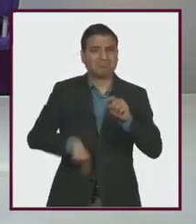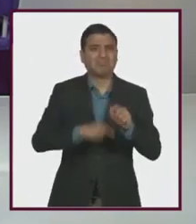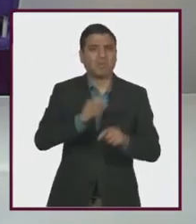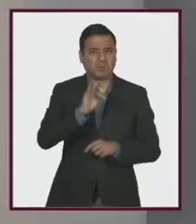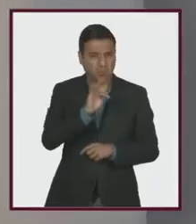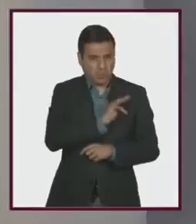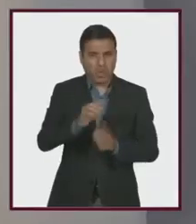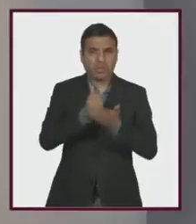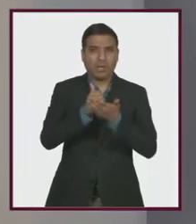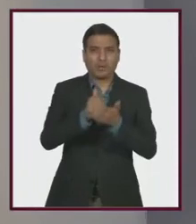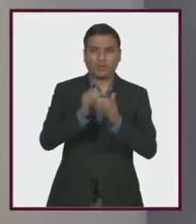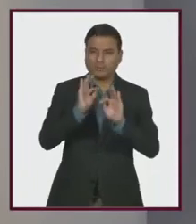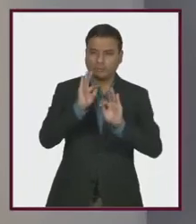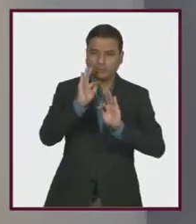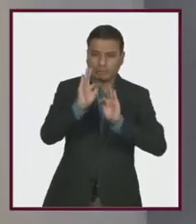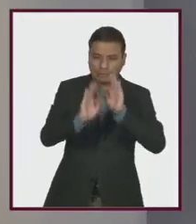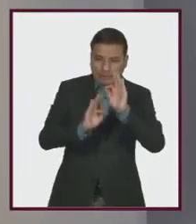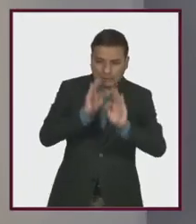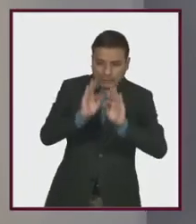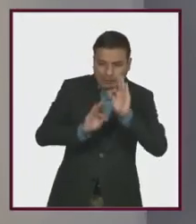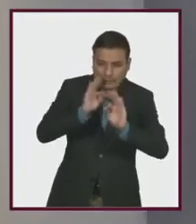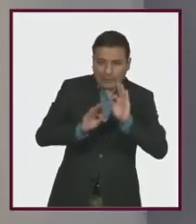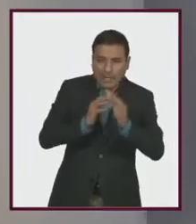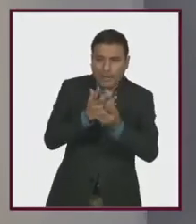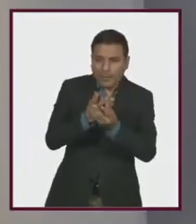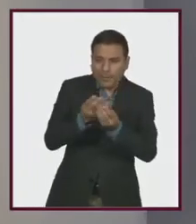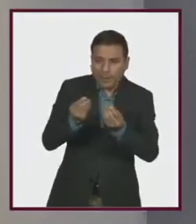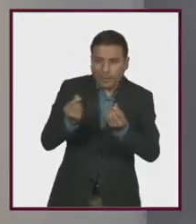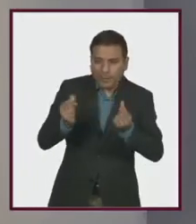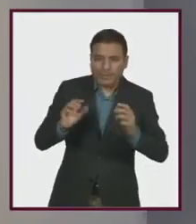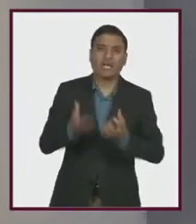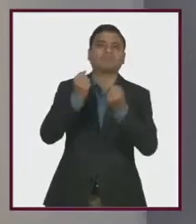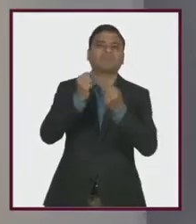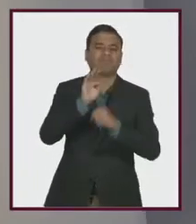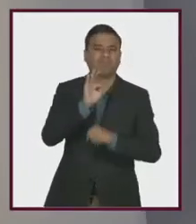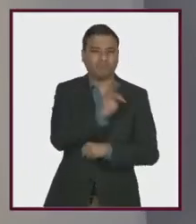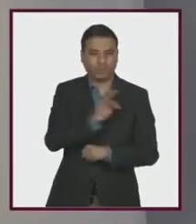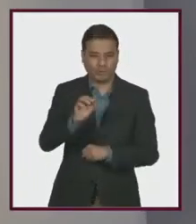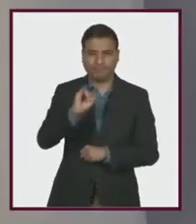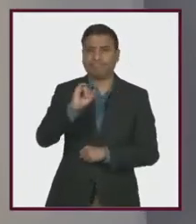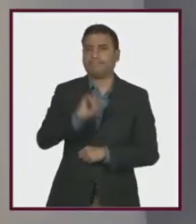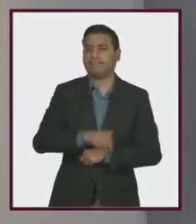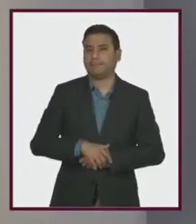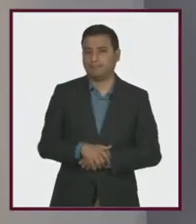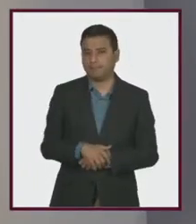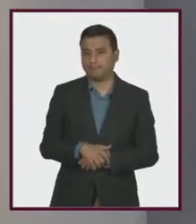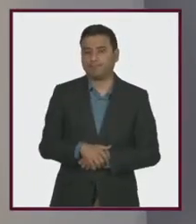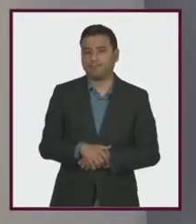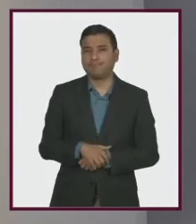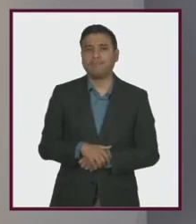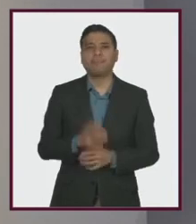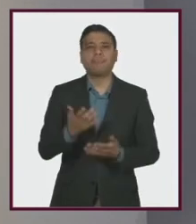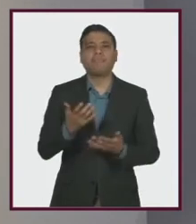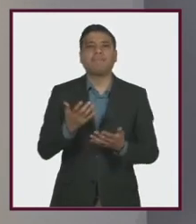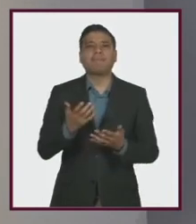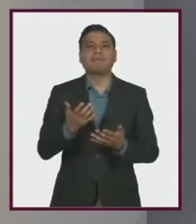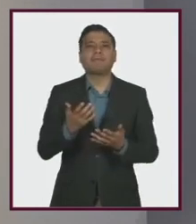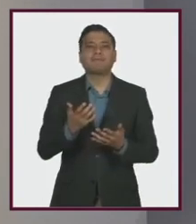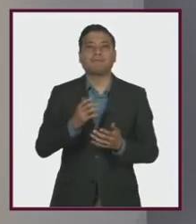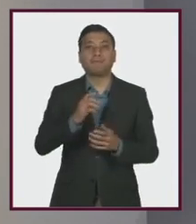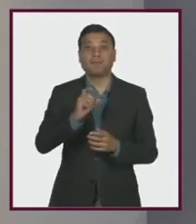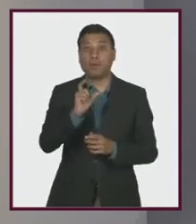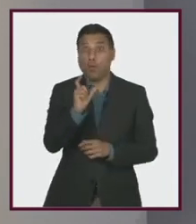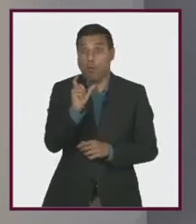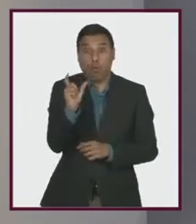y mejorar si es que logramos, sobre todo desde el área de la salud mental, entre más pronto tomemos